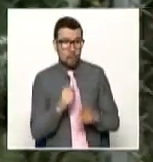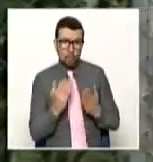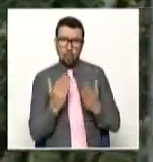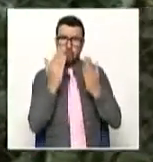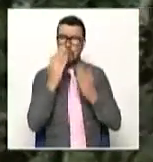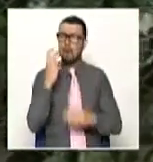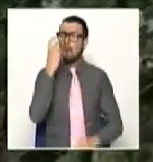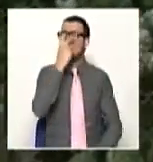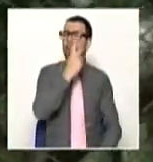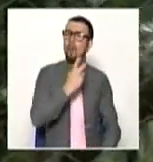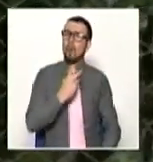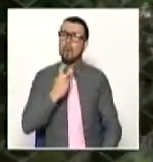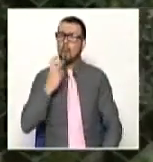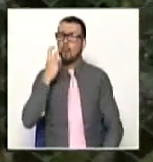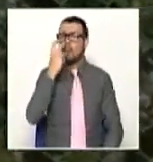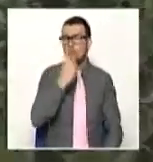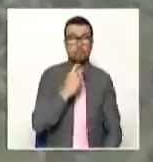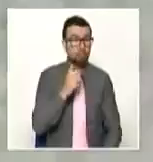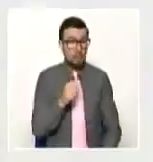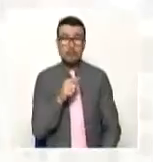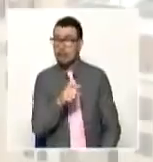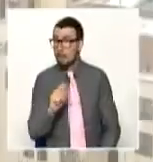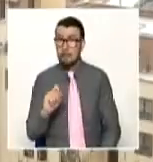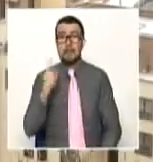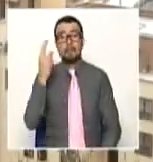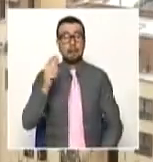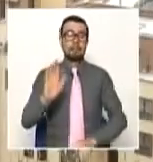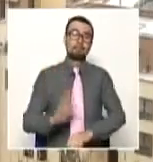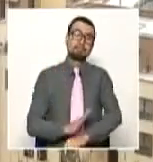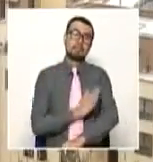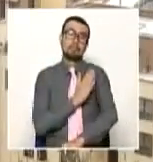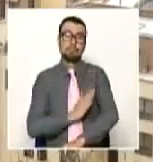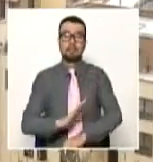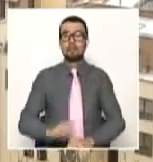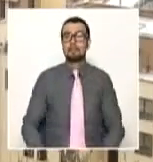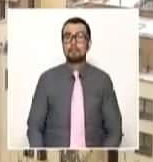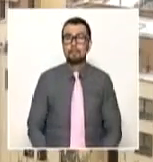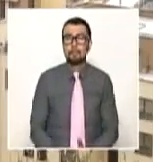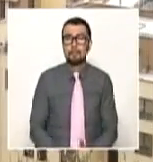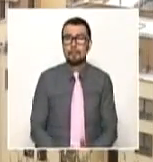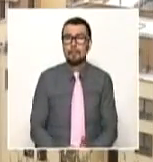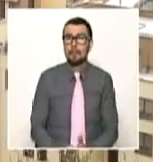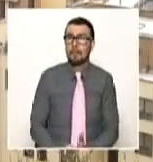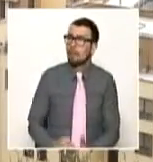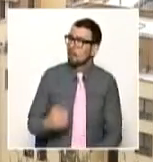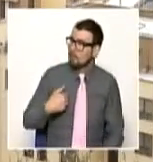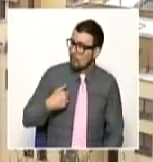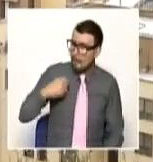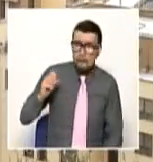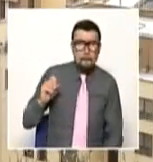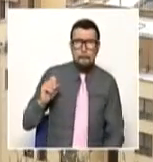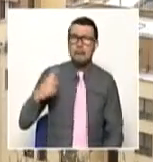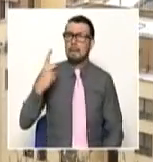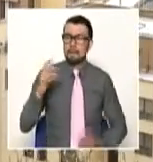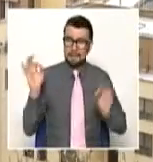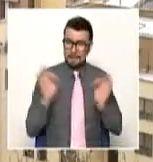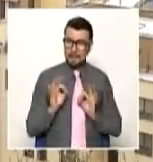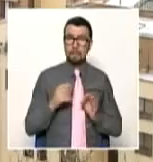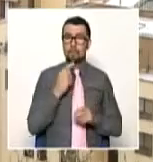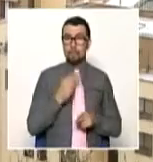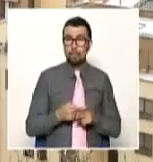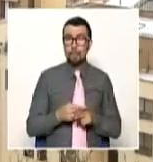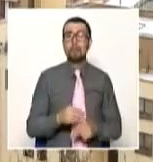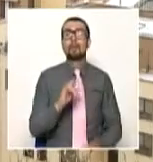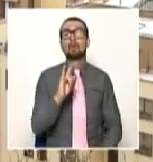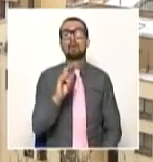técnica vocal ha logrado lanzar su primer sencillo. Bueno, en realidad nos hemos enfocado más en mi primer sencillo, que se llama Un Toque